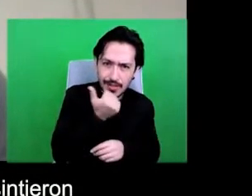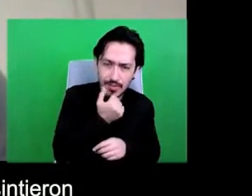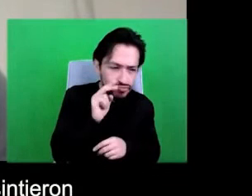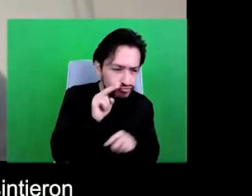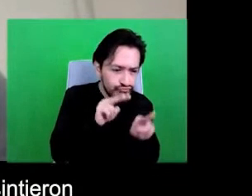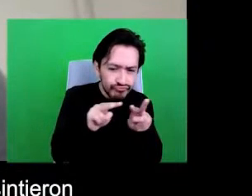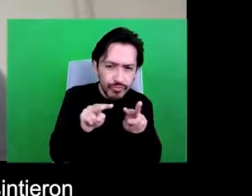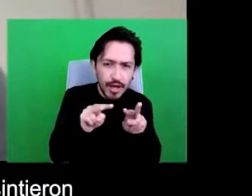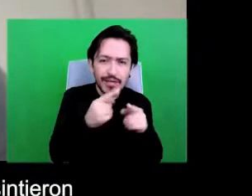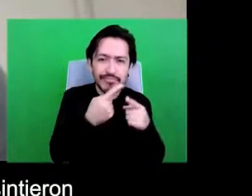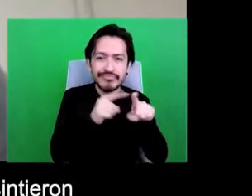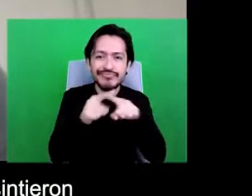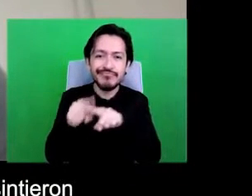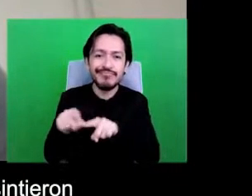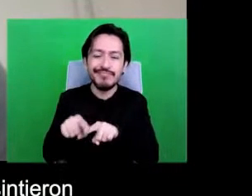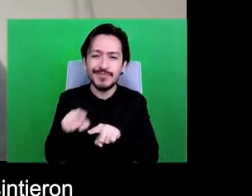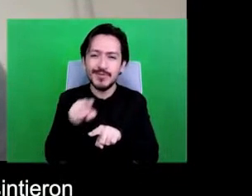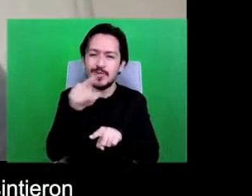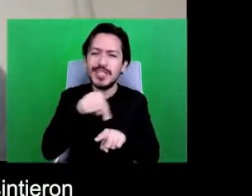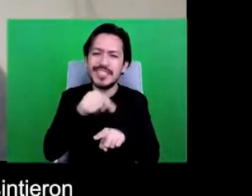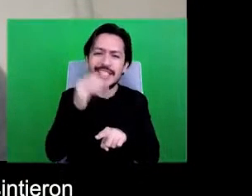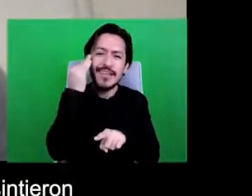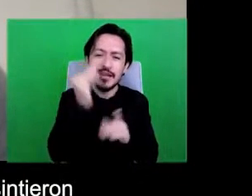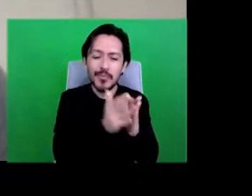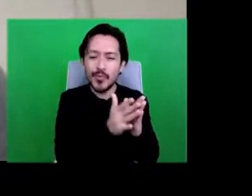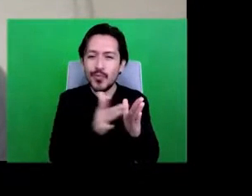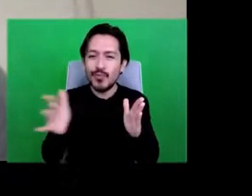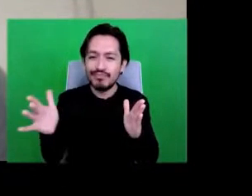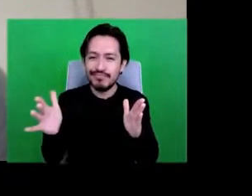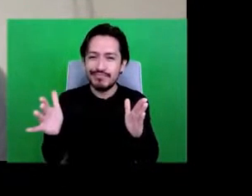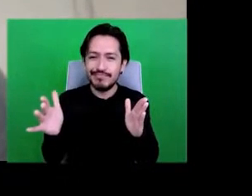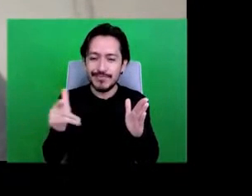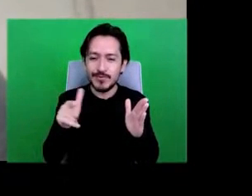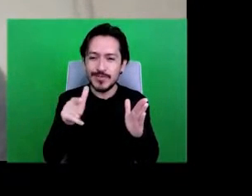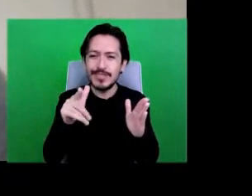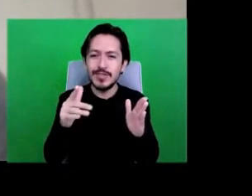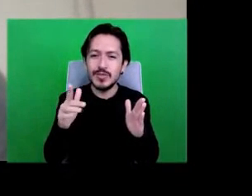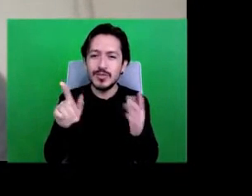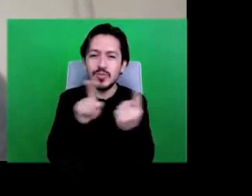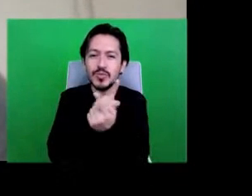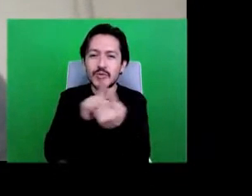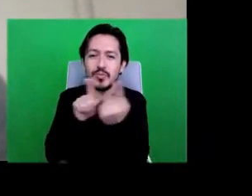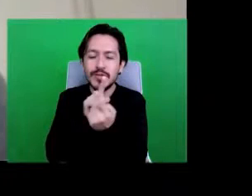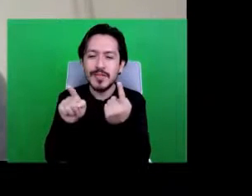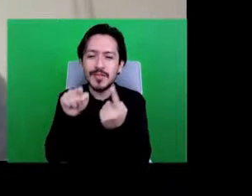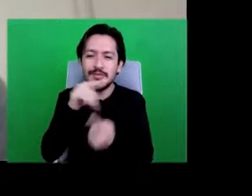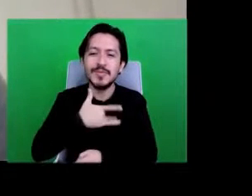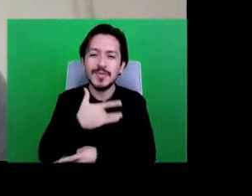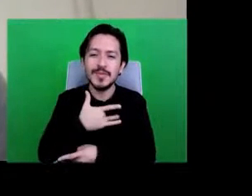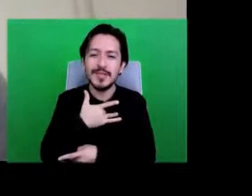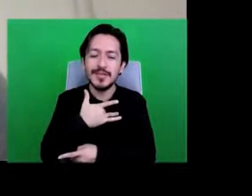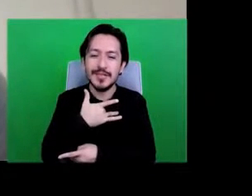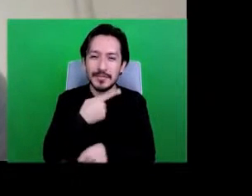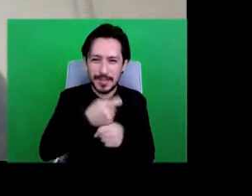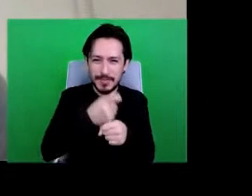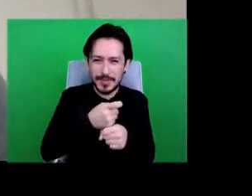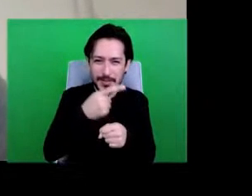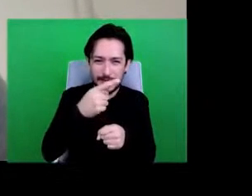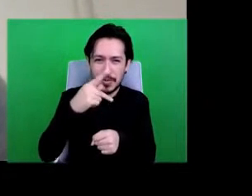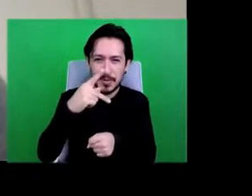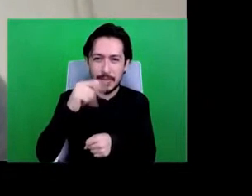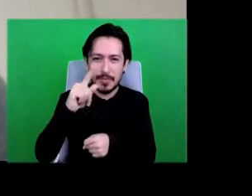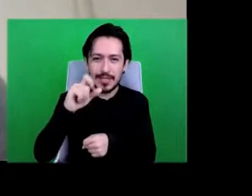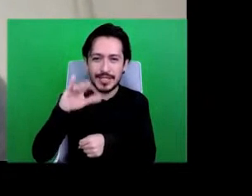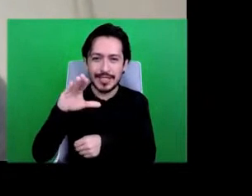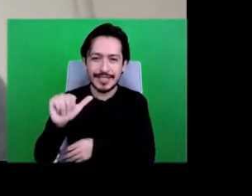largo de estos tiempos que estuvimos conviviendo. Y creo que empezaría por ti, Patricia, si nos puedes ir